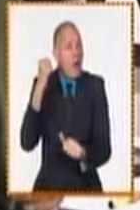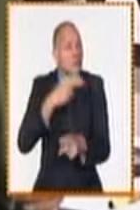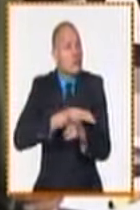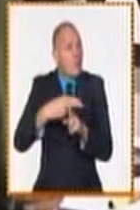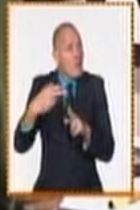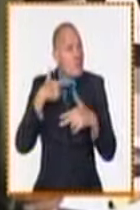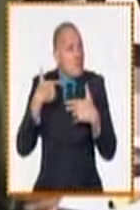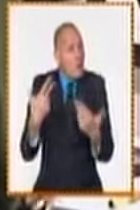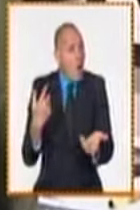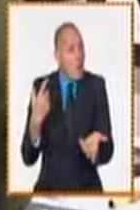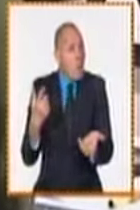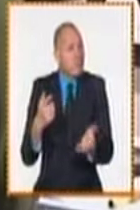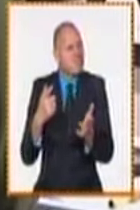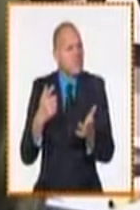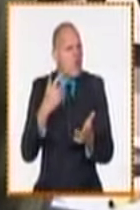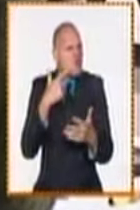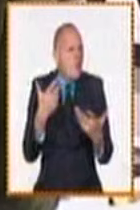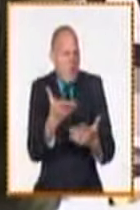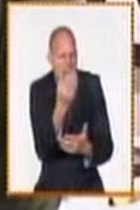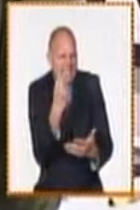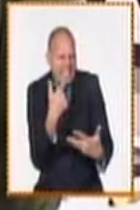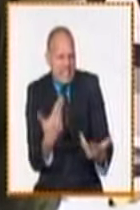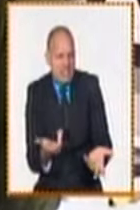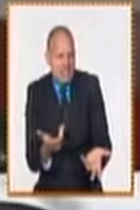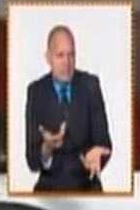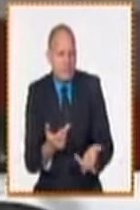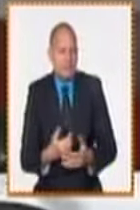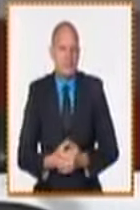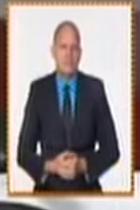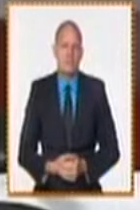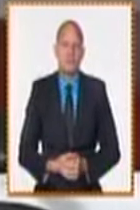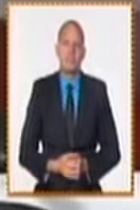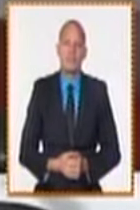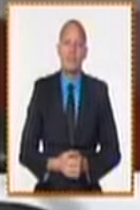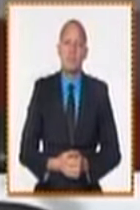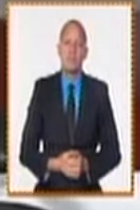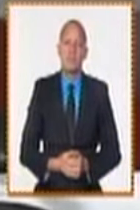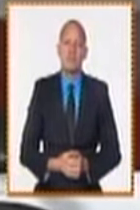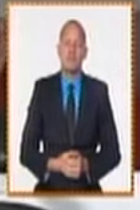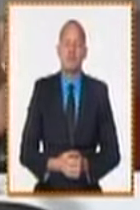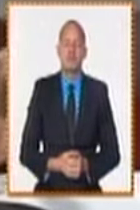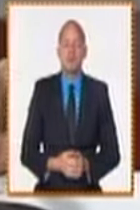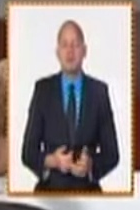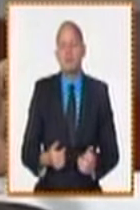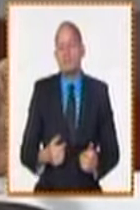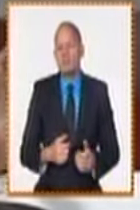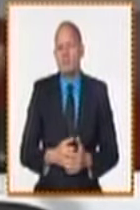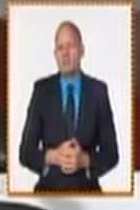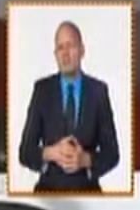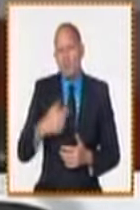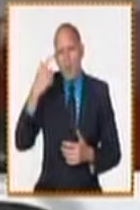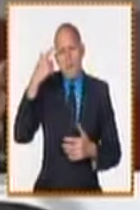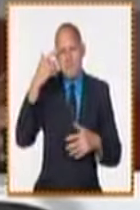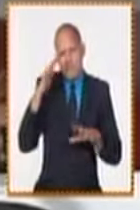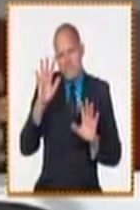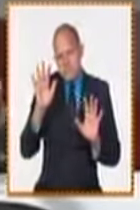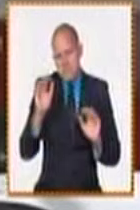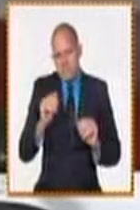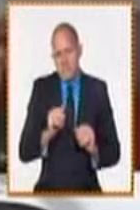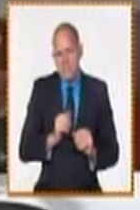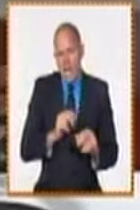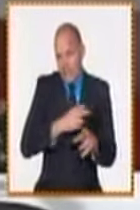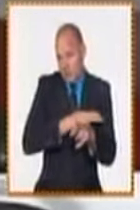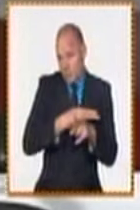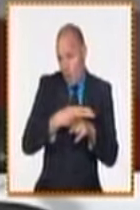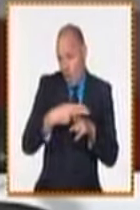originaria de nuestros pueblos? Bueno, yo creo que la historia juega un papel importante. La historia es maestra de la vida, es testigo de los